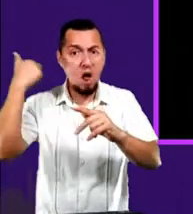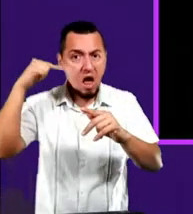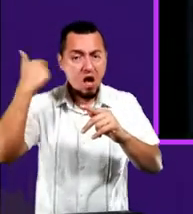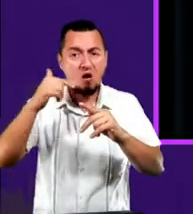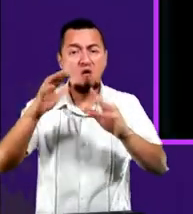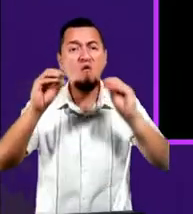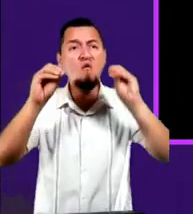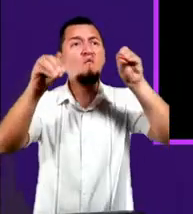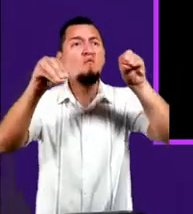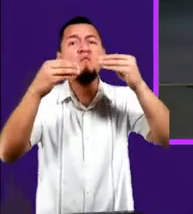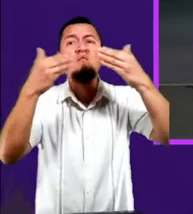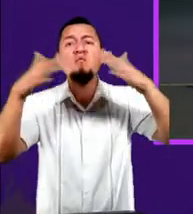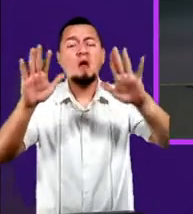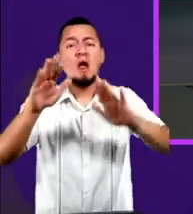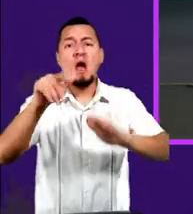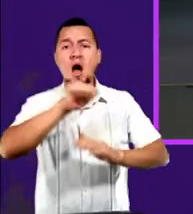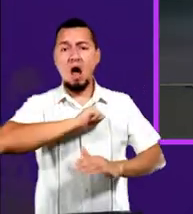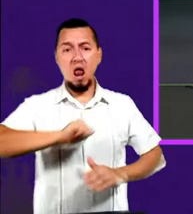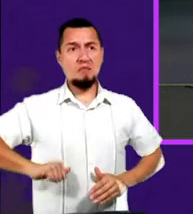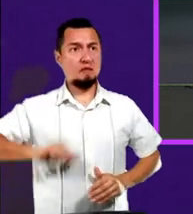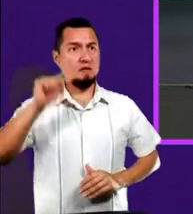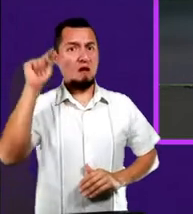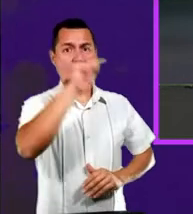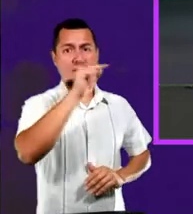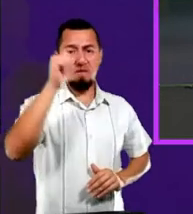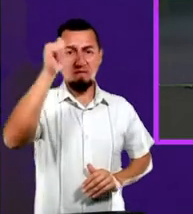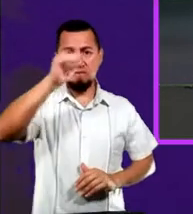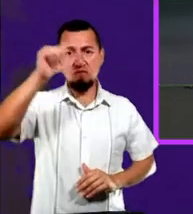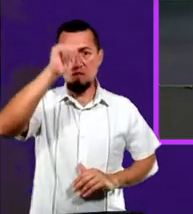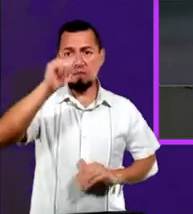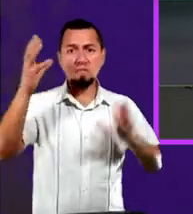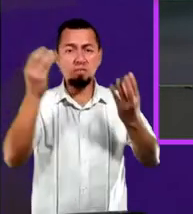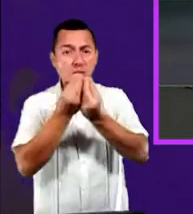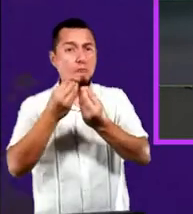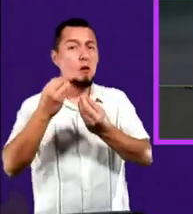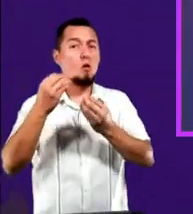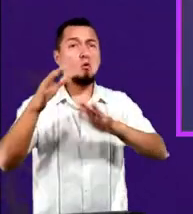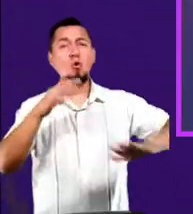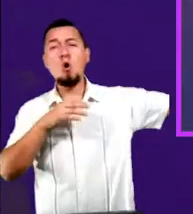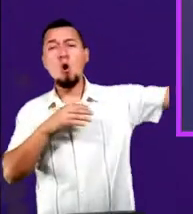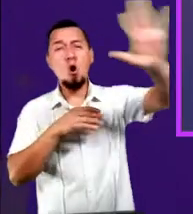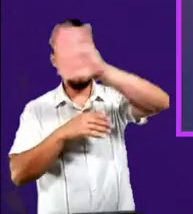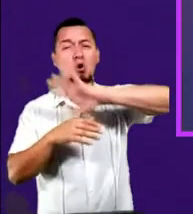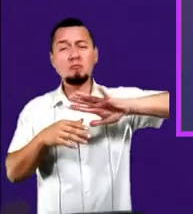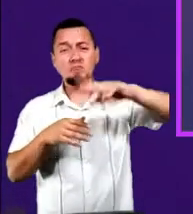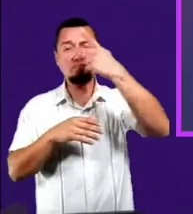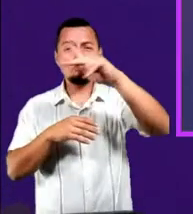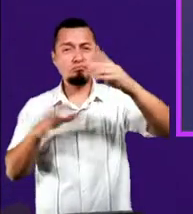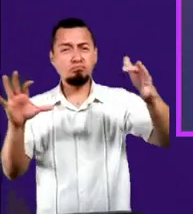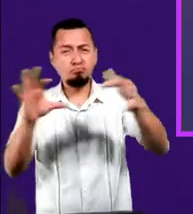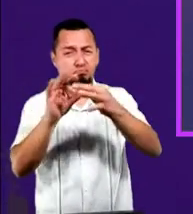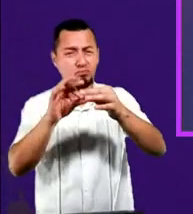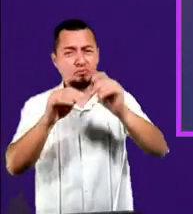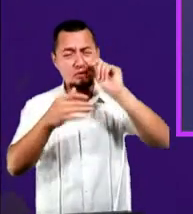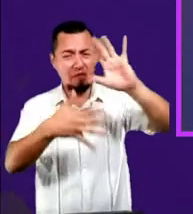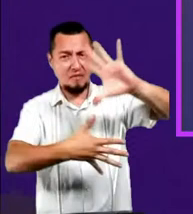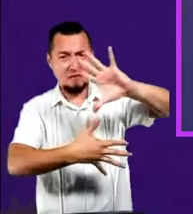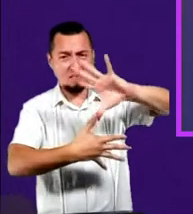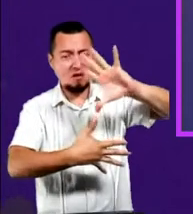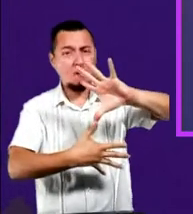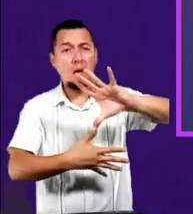Hizo en todo el continente de América Latina las primeras casas de interés para